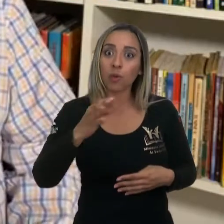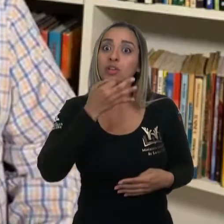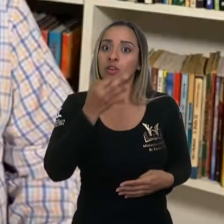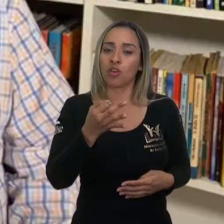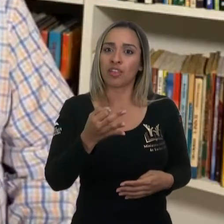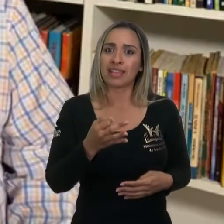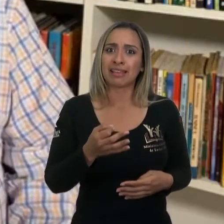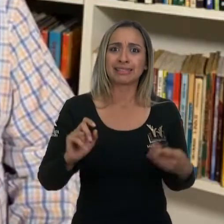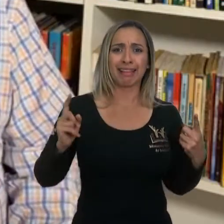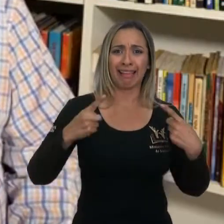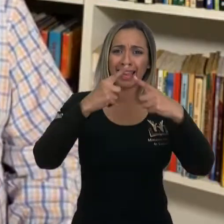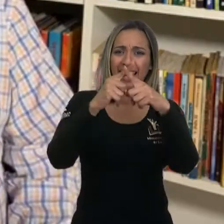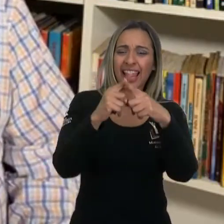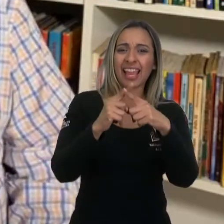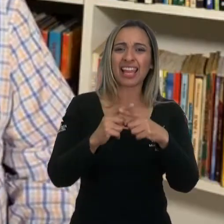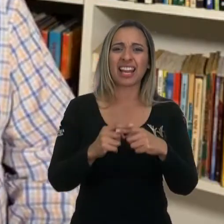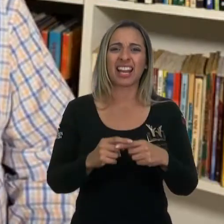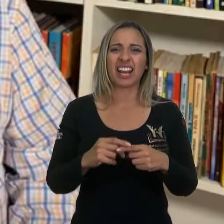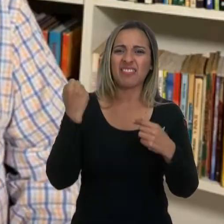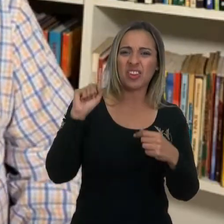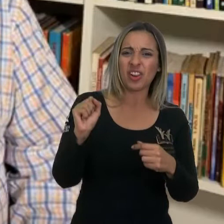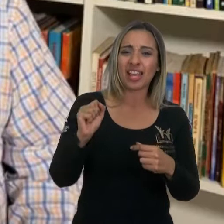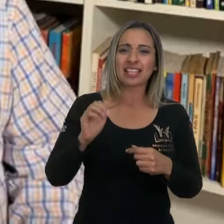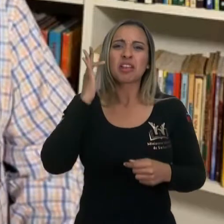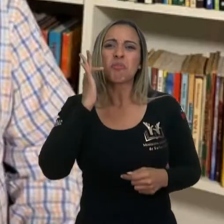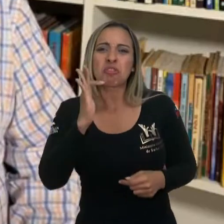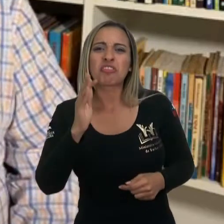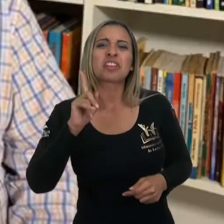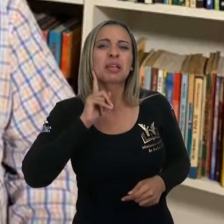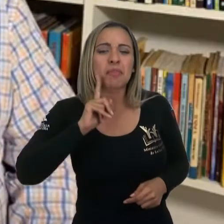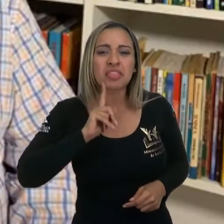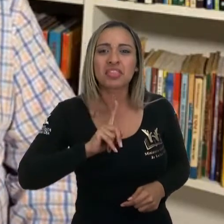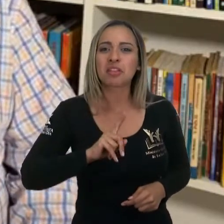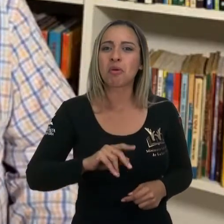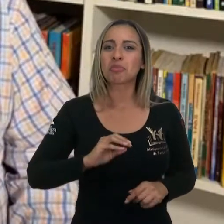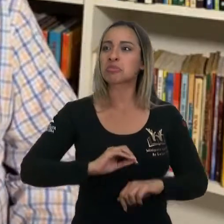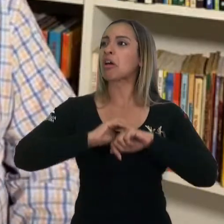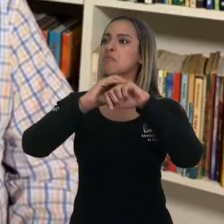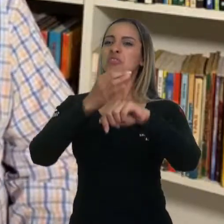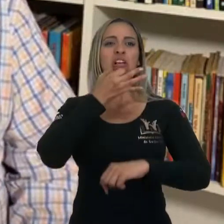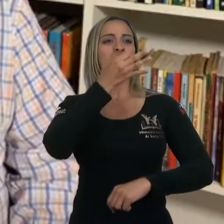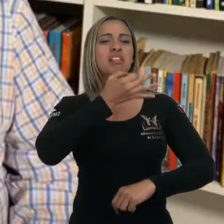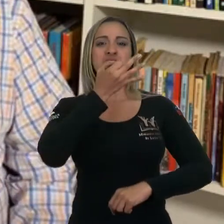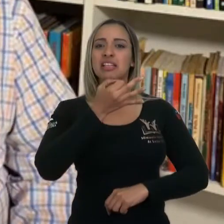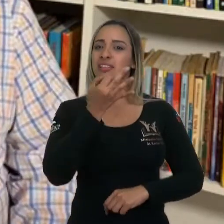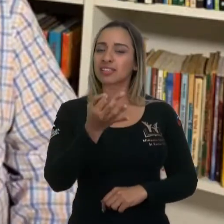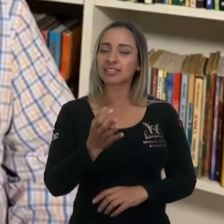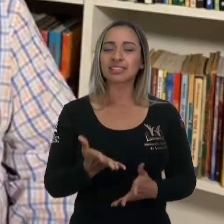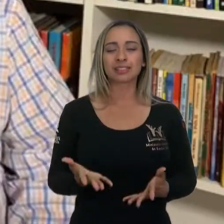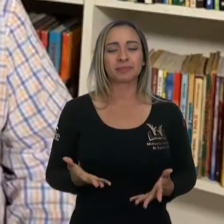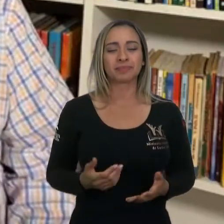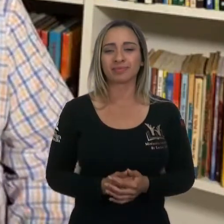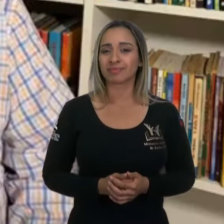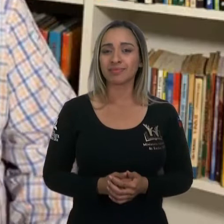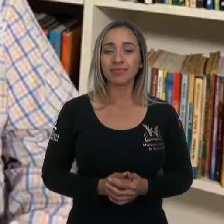Guerras, rumores de guerras, violencia, deslealdad, falsos profetas que se levantan anunciando cosas que no tienen base, que no